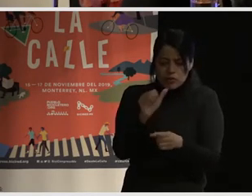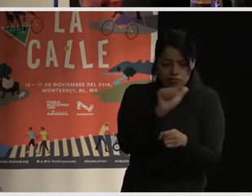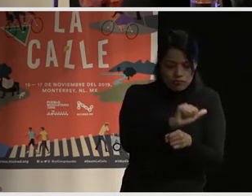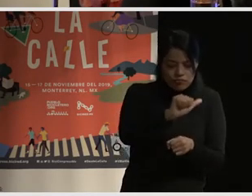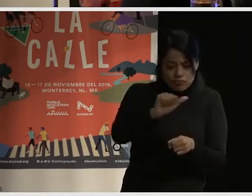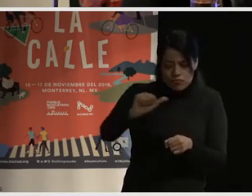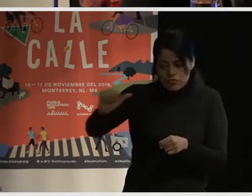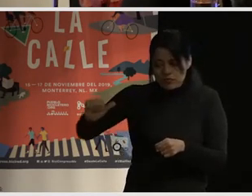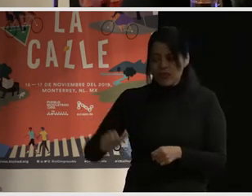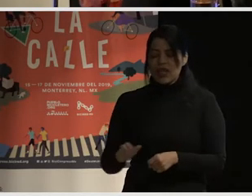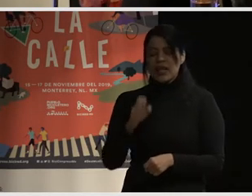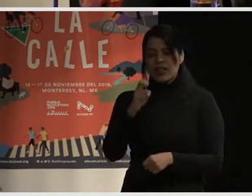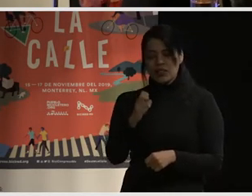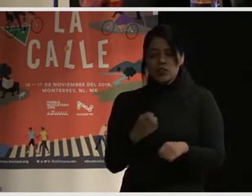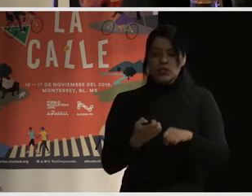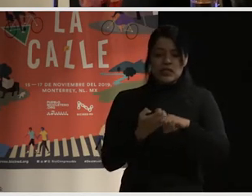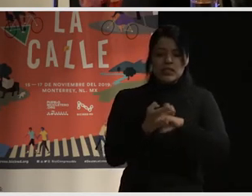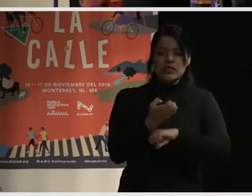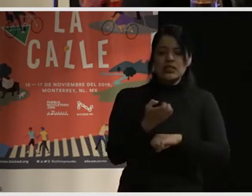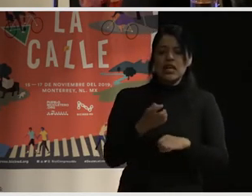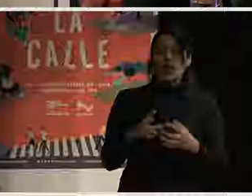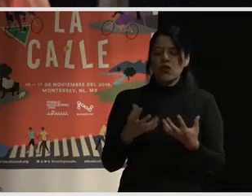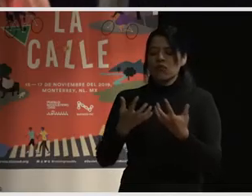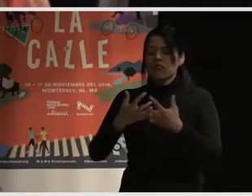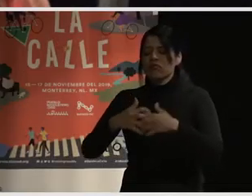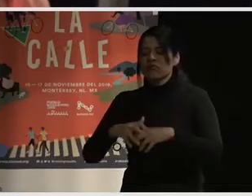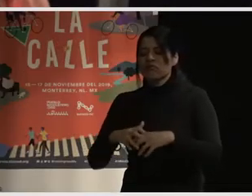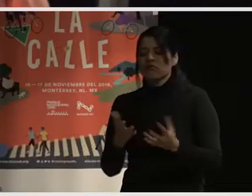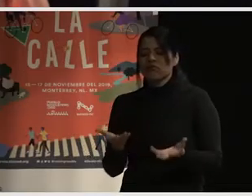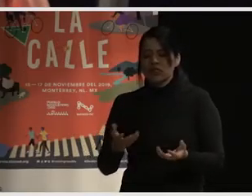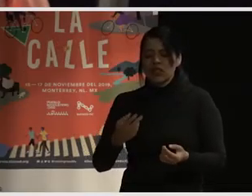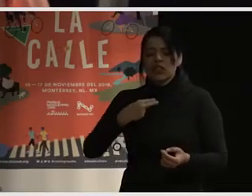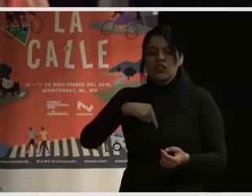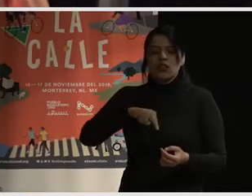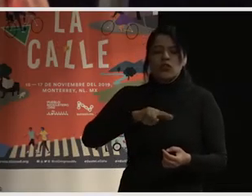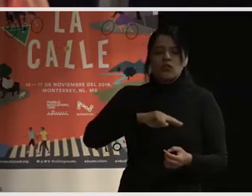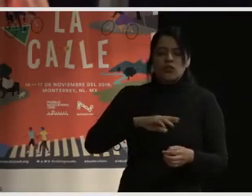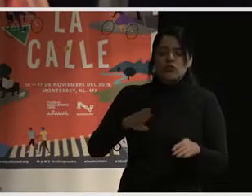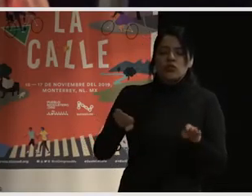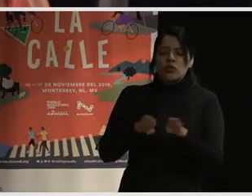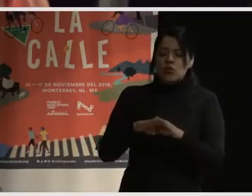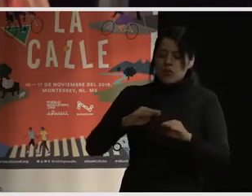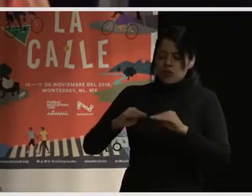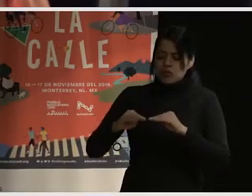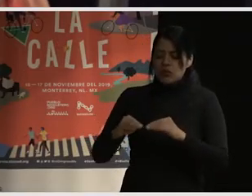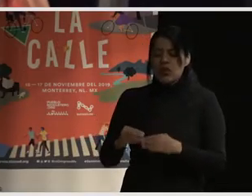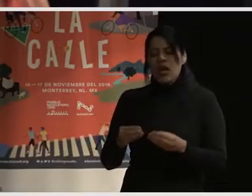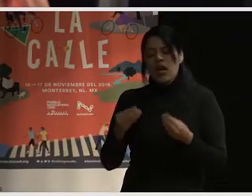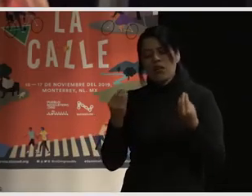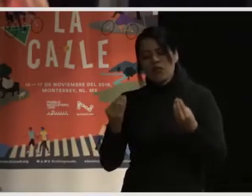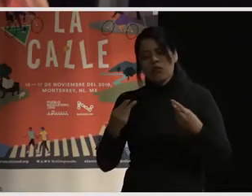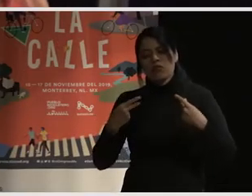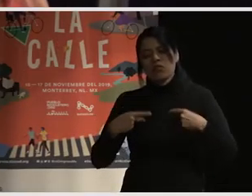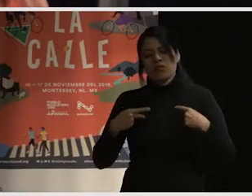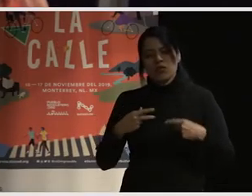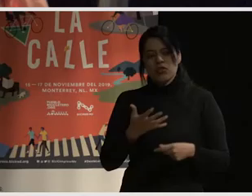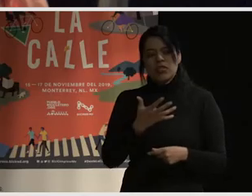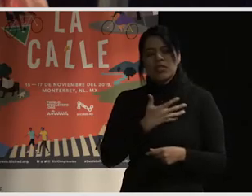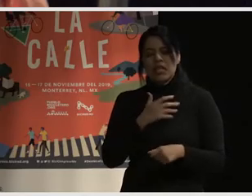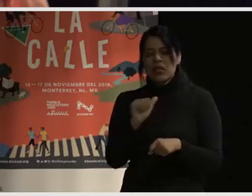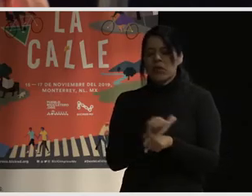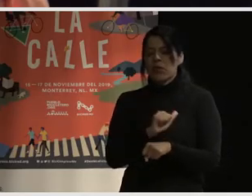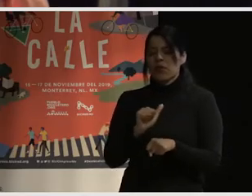del estado y cómo nos movemos nosotros hay muchos que muchos ciudadanos consideran tener un vehículo